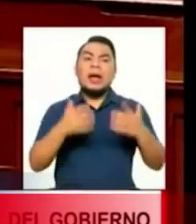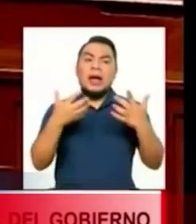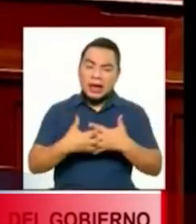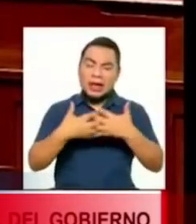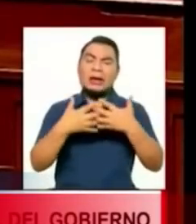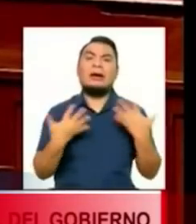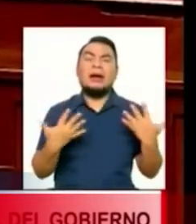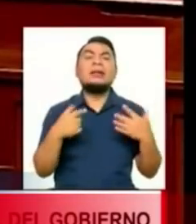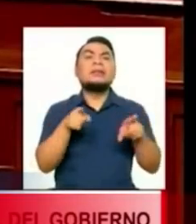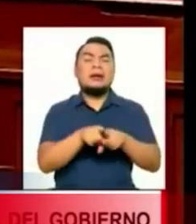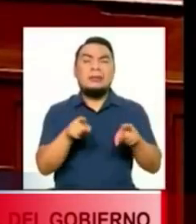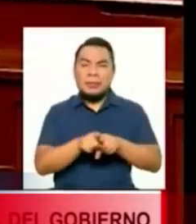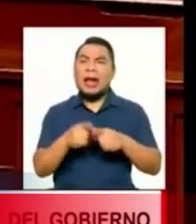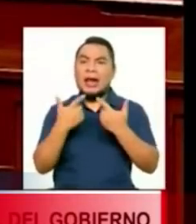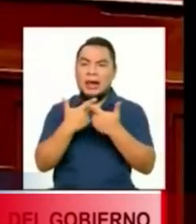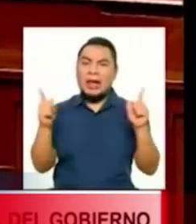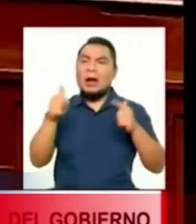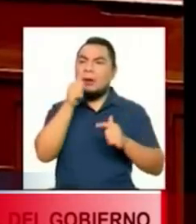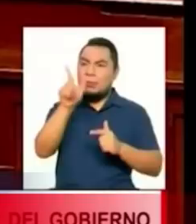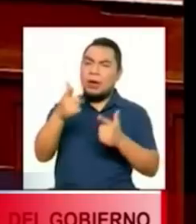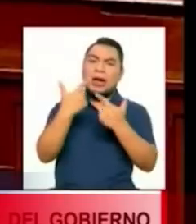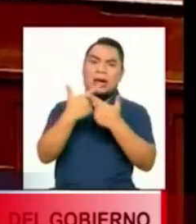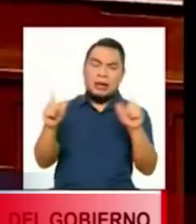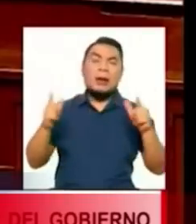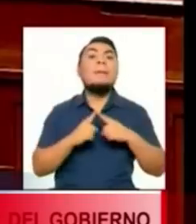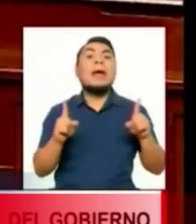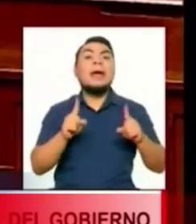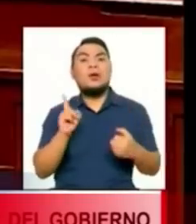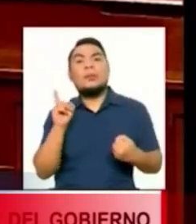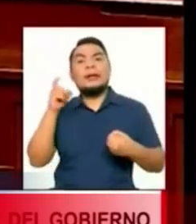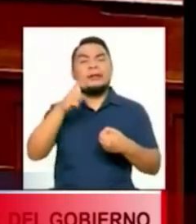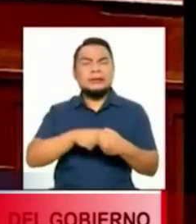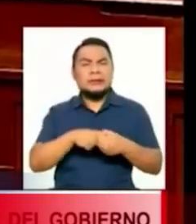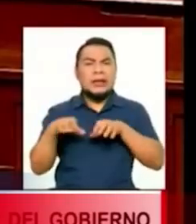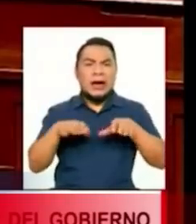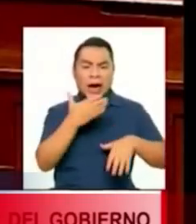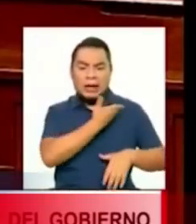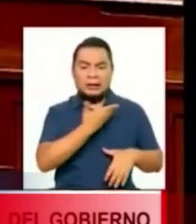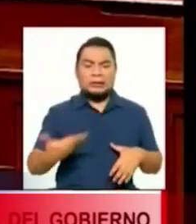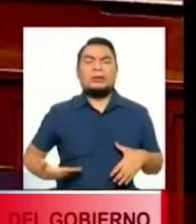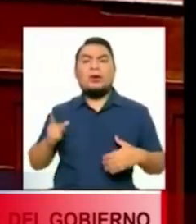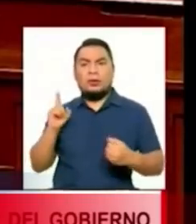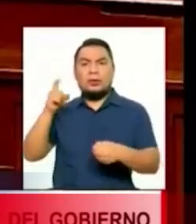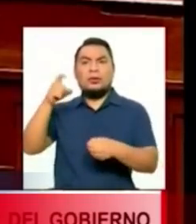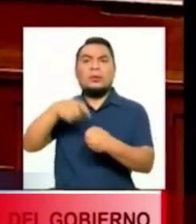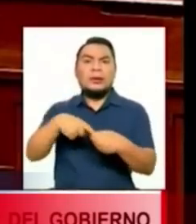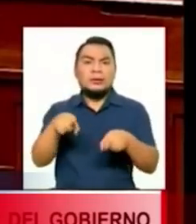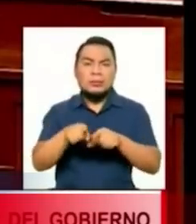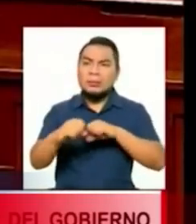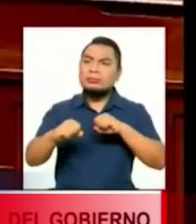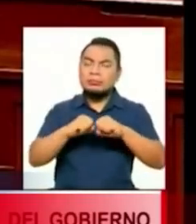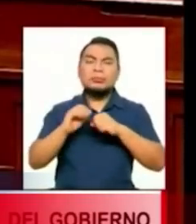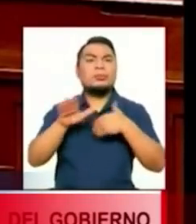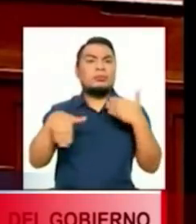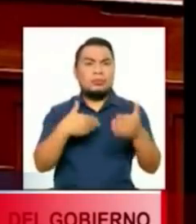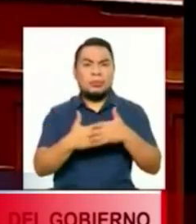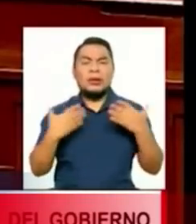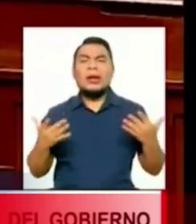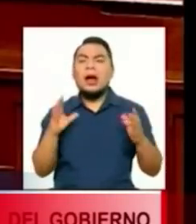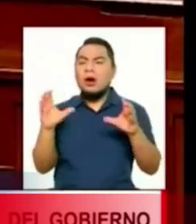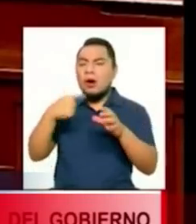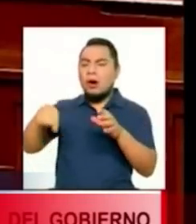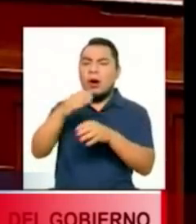libre iniciativa privada, pero con participación activa del Estado, para terminar con